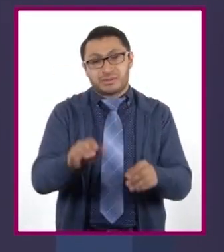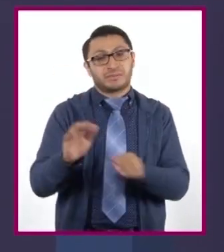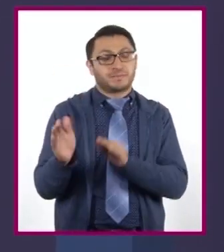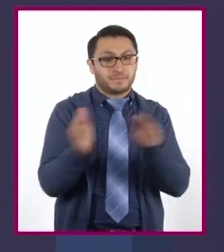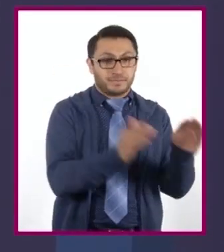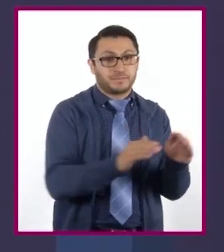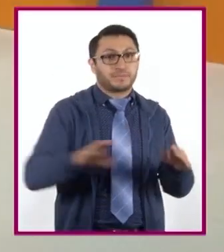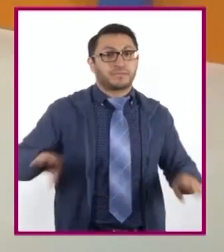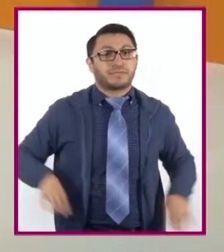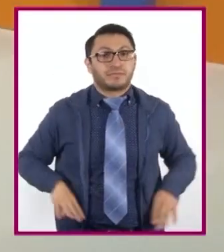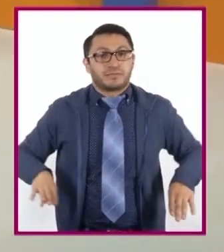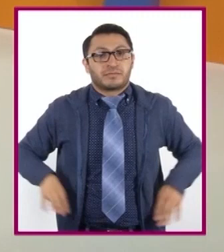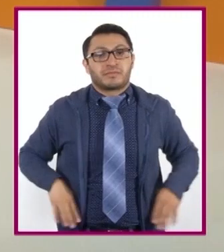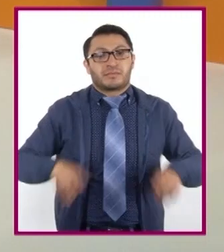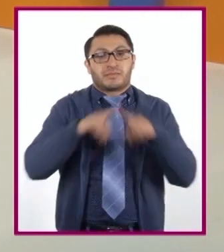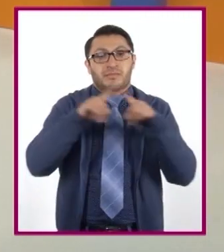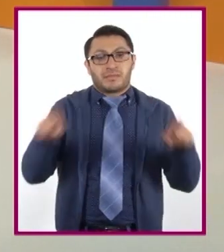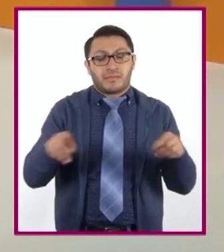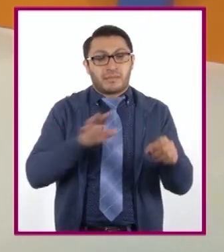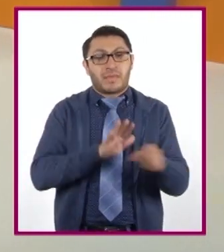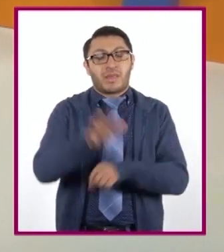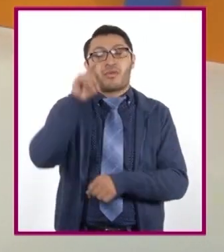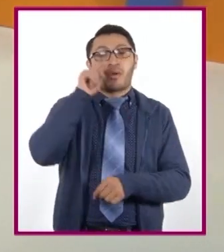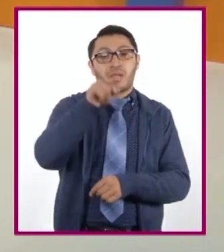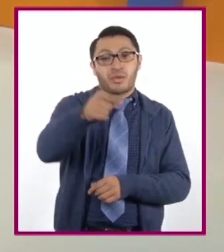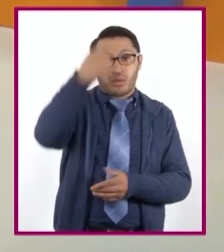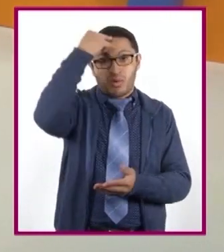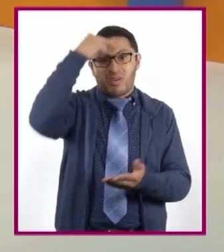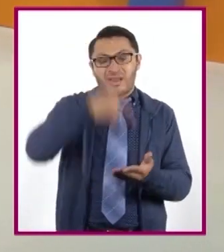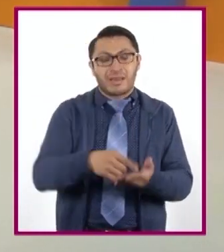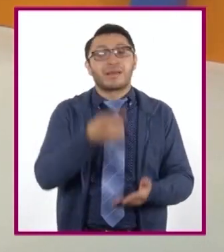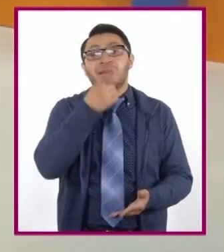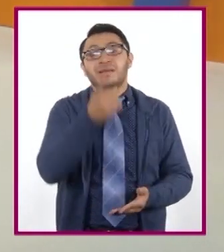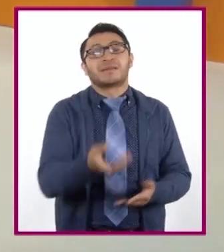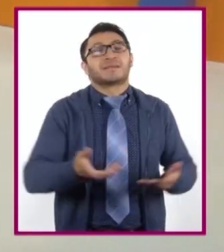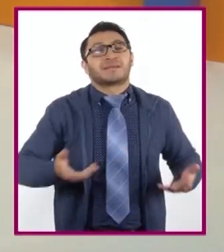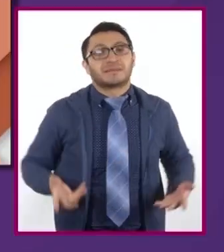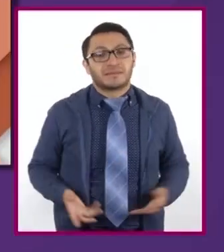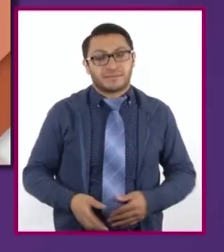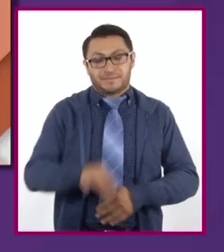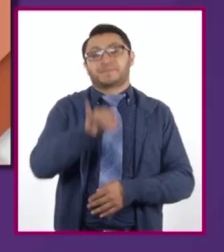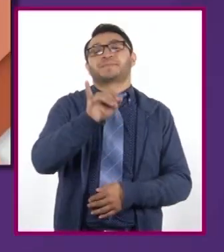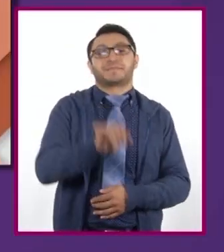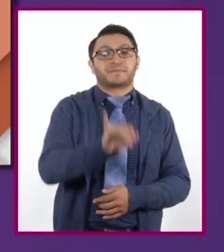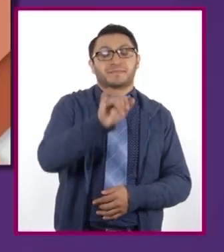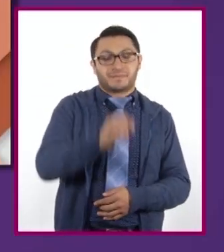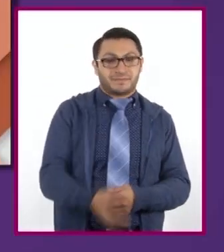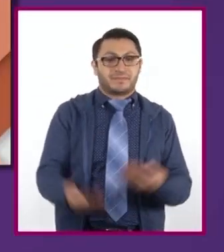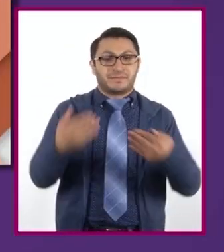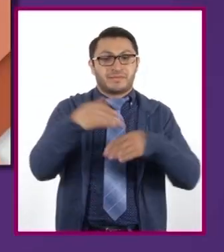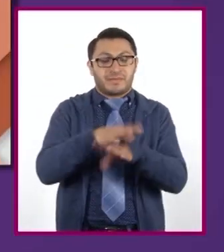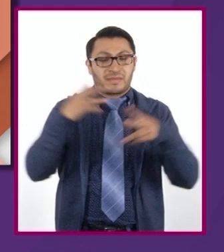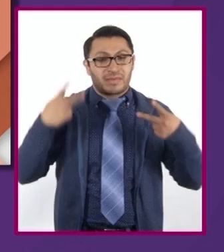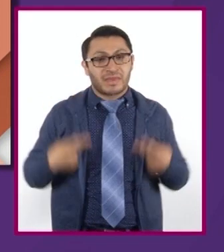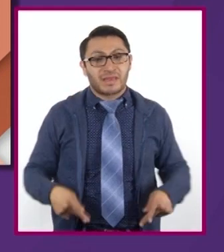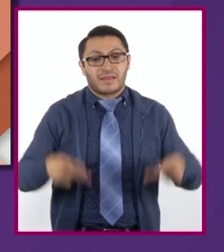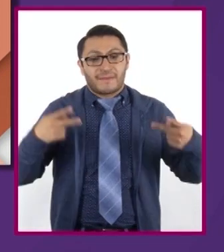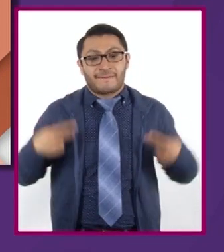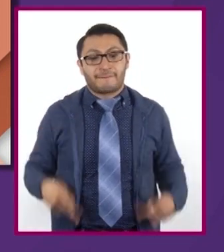característica. ¿A cuál creen que nos referimos? Muy bien, se trata de los